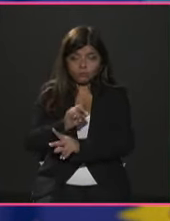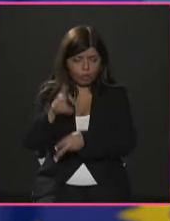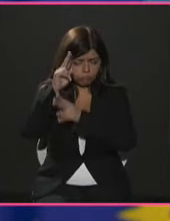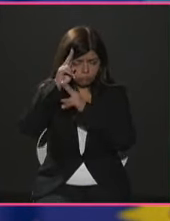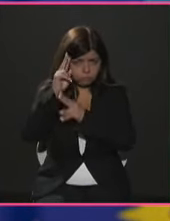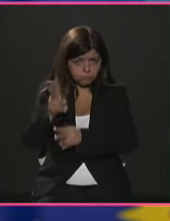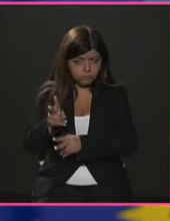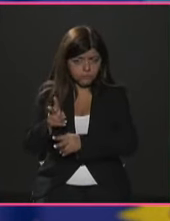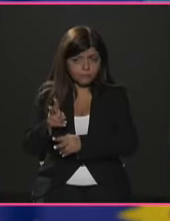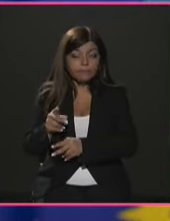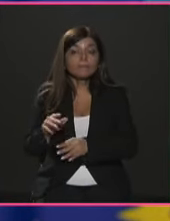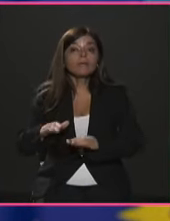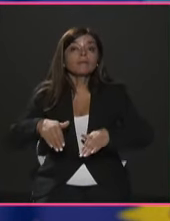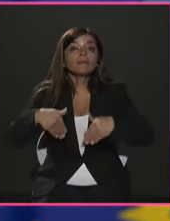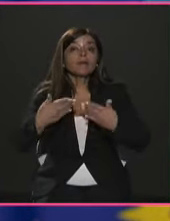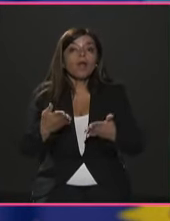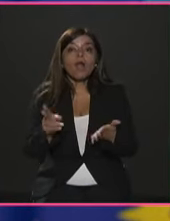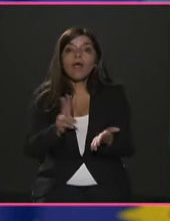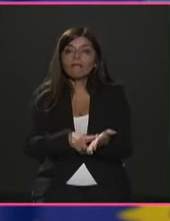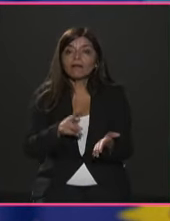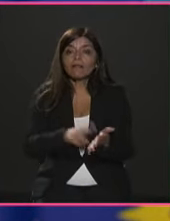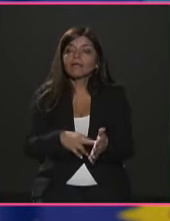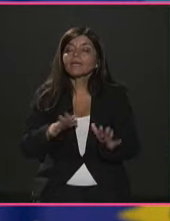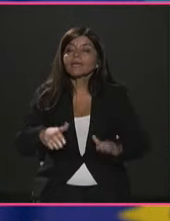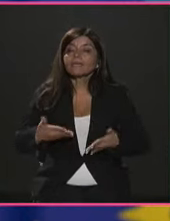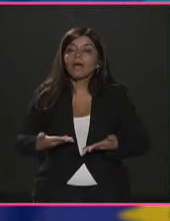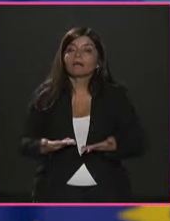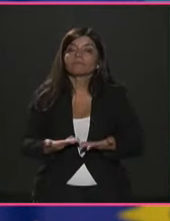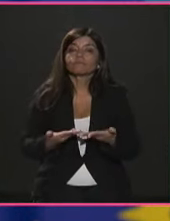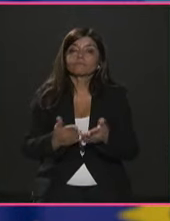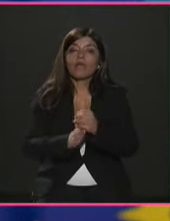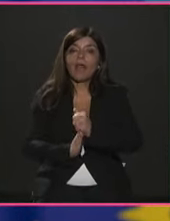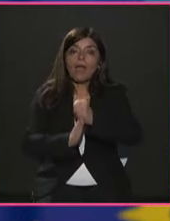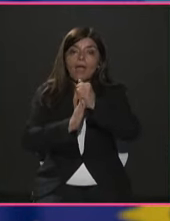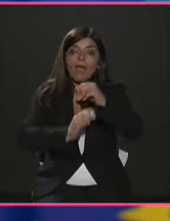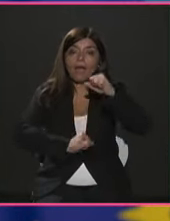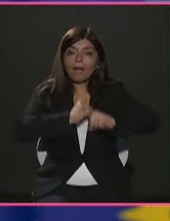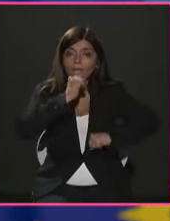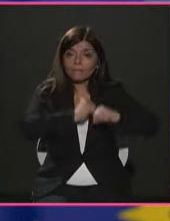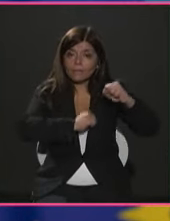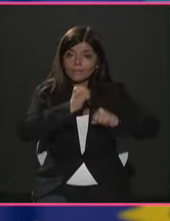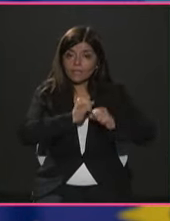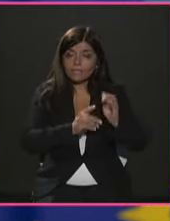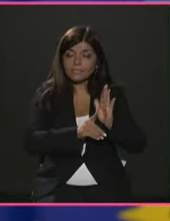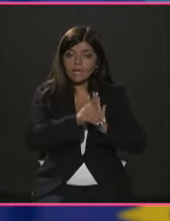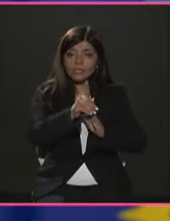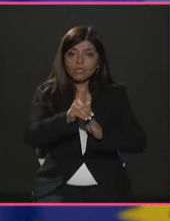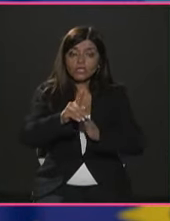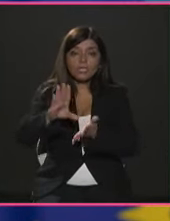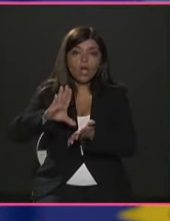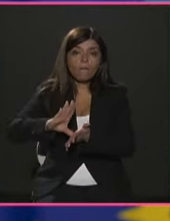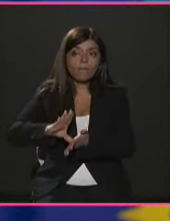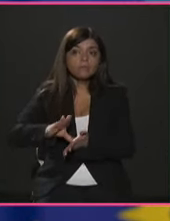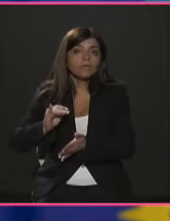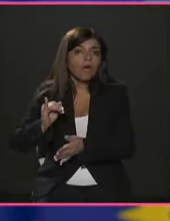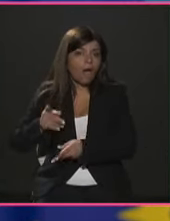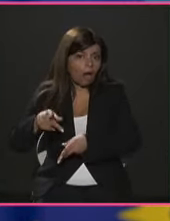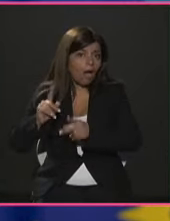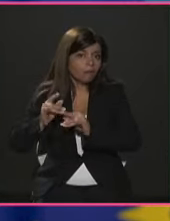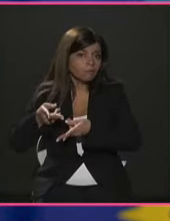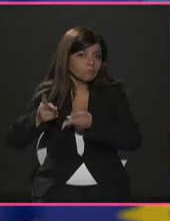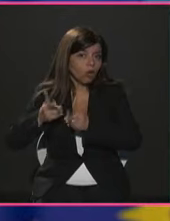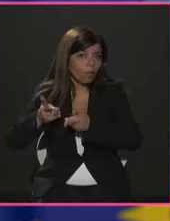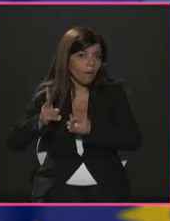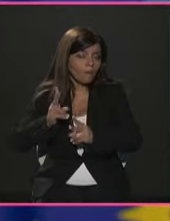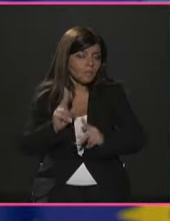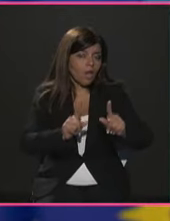Pero la realidad es que ya hemos ido el liderazgo a empresas que se han desarrollado en países que sí que lo permiten